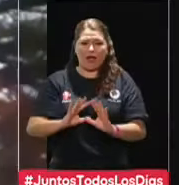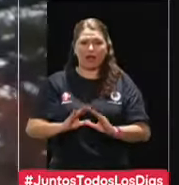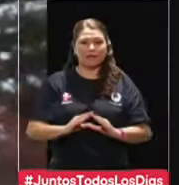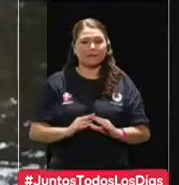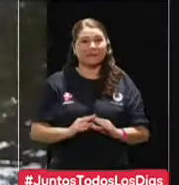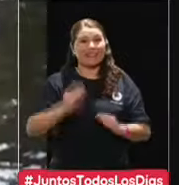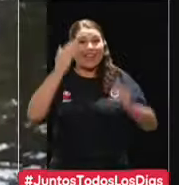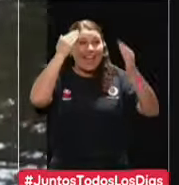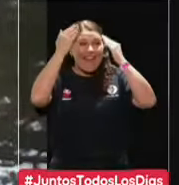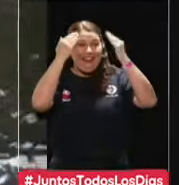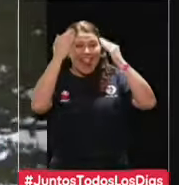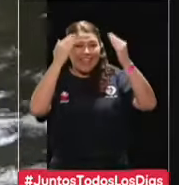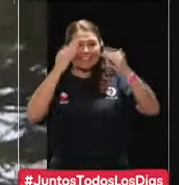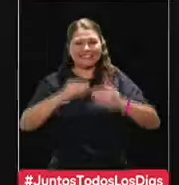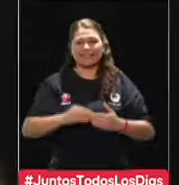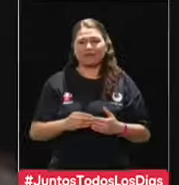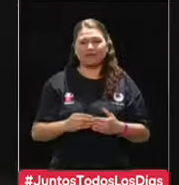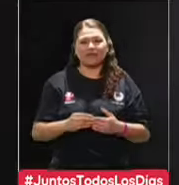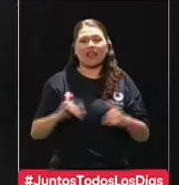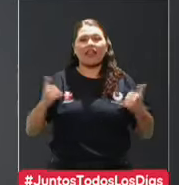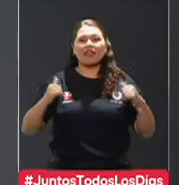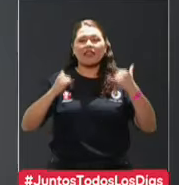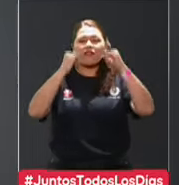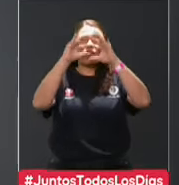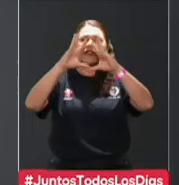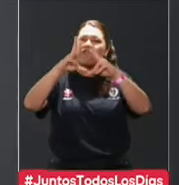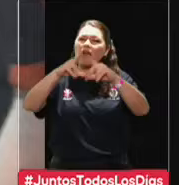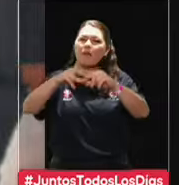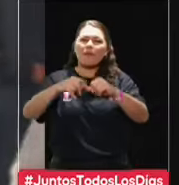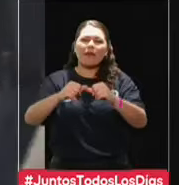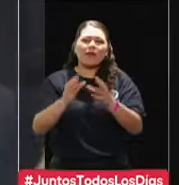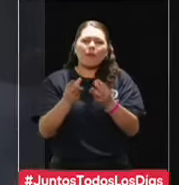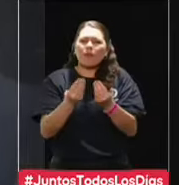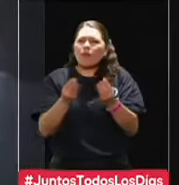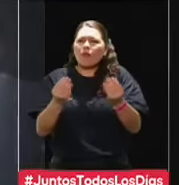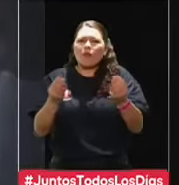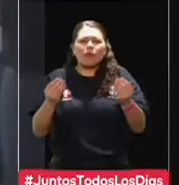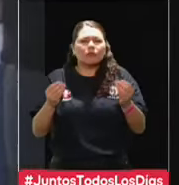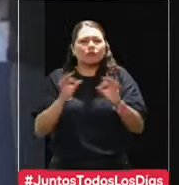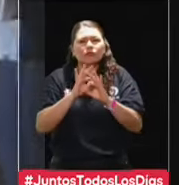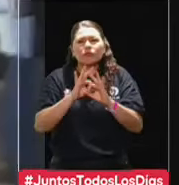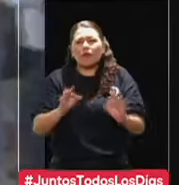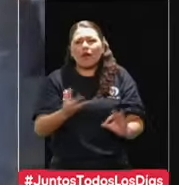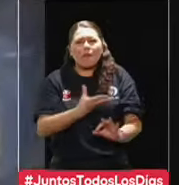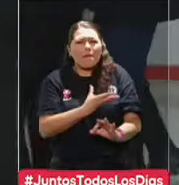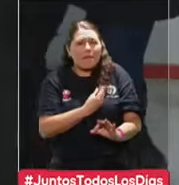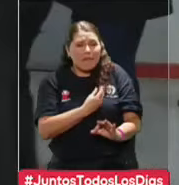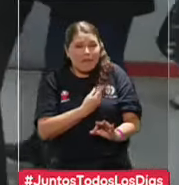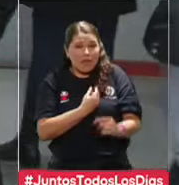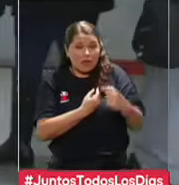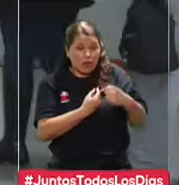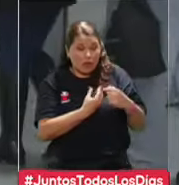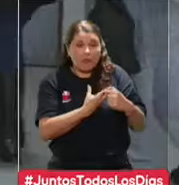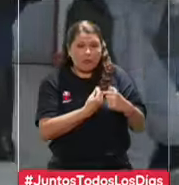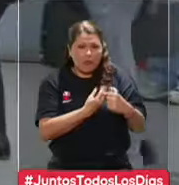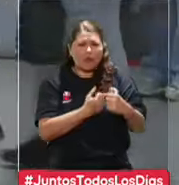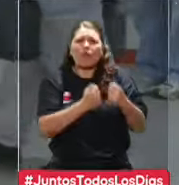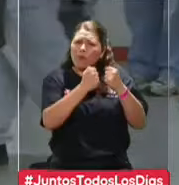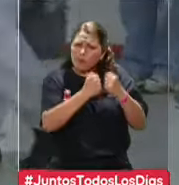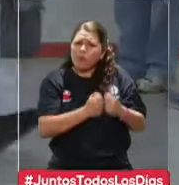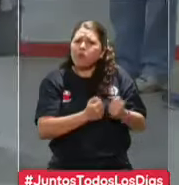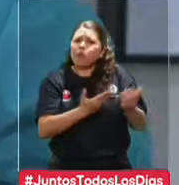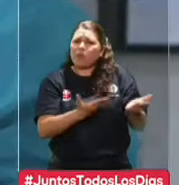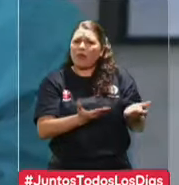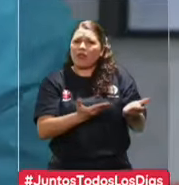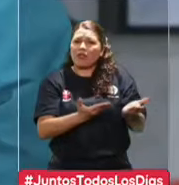Hola, soy Anta. Disfruta a tu familia lo más que puedas y nunca tengas miedo de sentir miedo. Como me dijo mi papá hace un